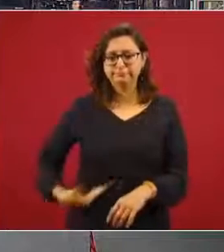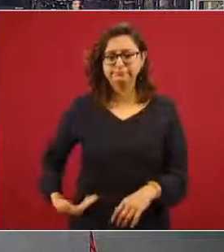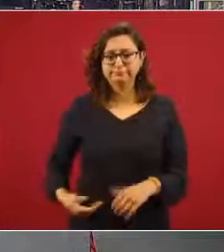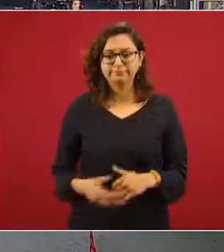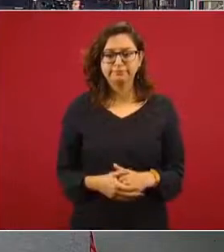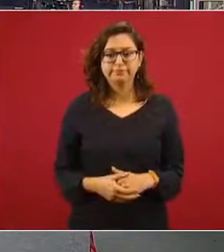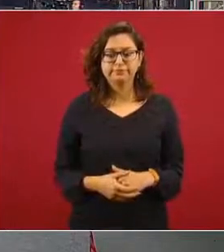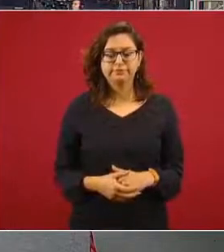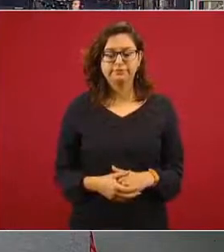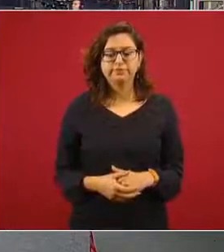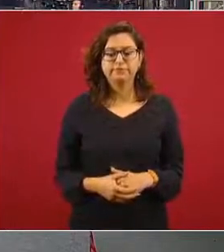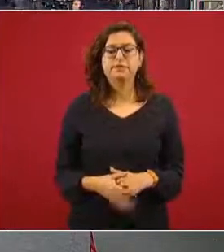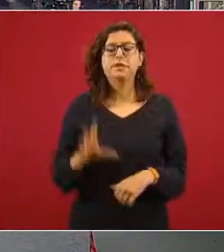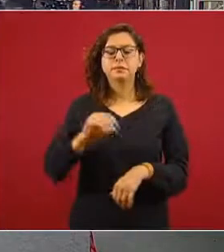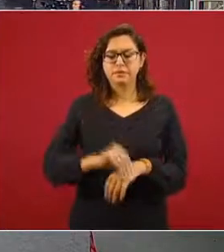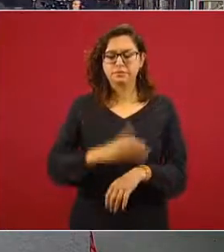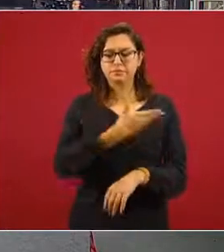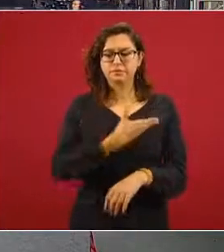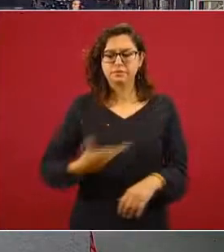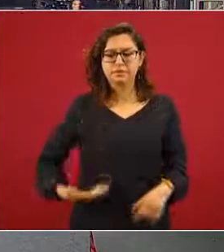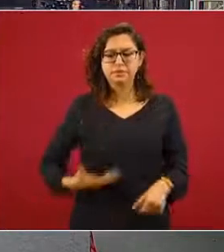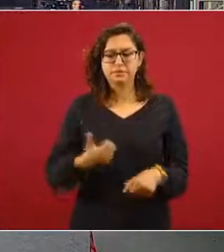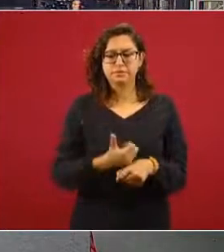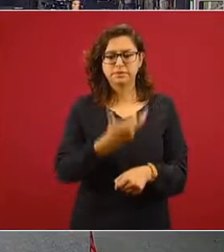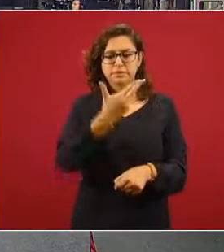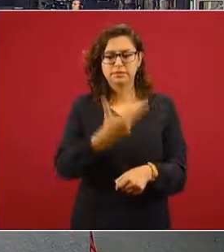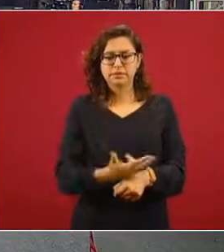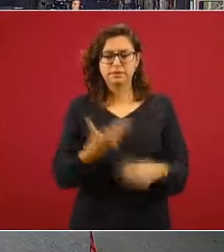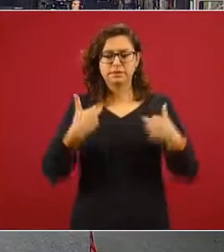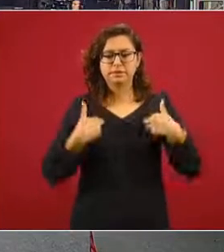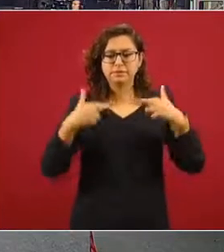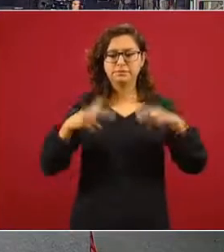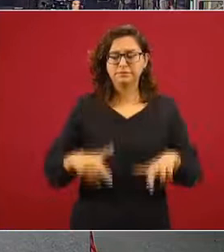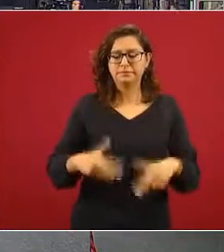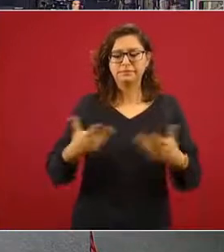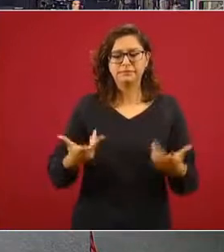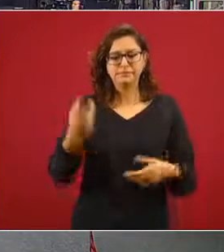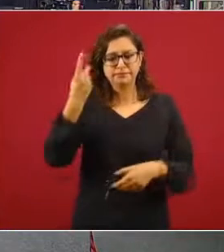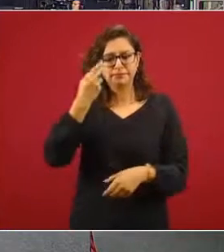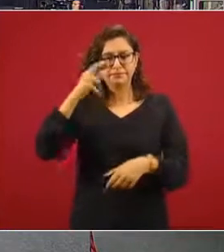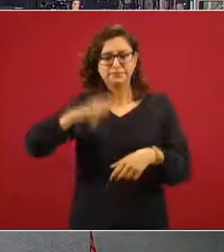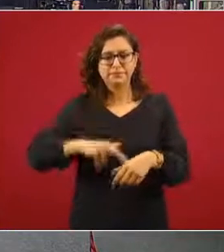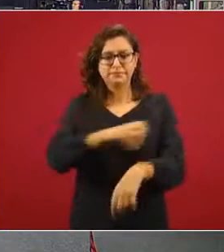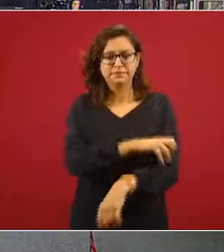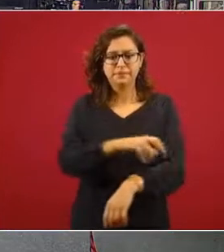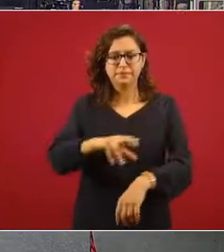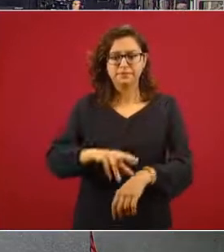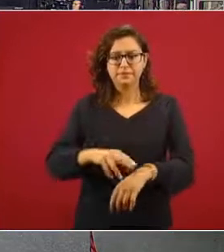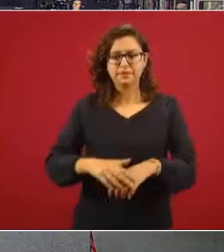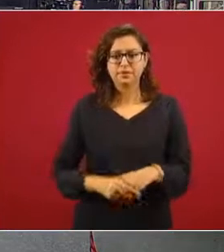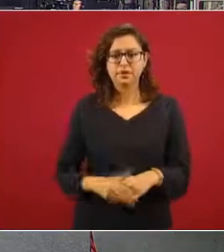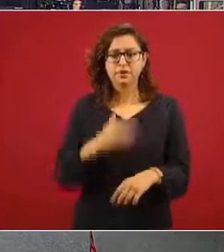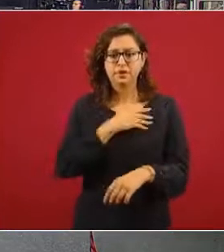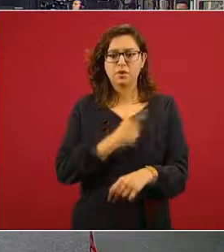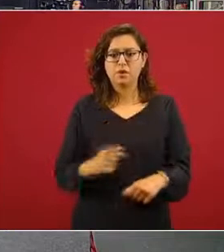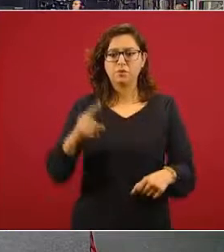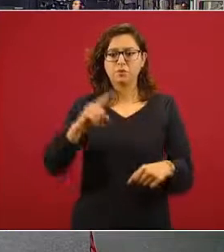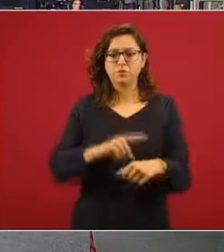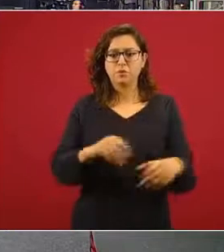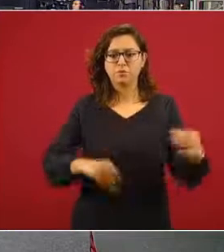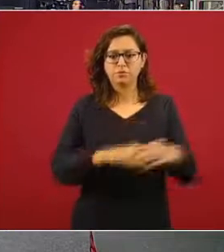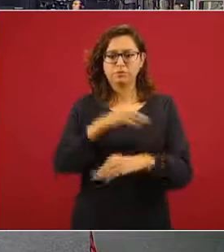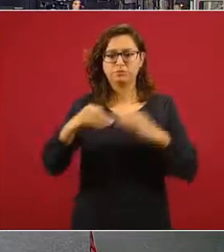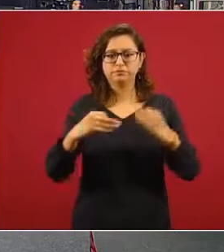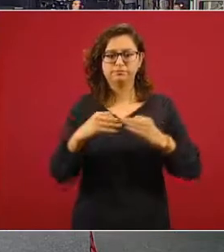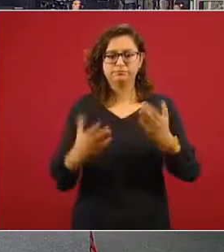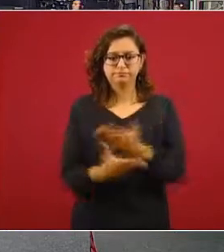Con su permiso, presidente, secretario, canciller, directores, coordinador. Muy buenos días, tengan todas y